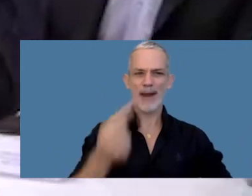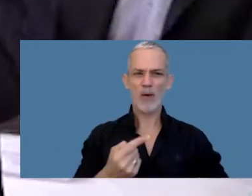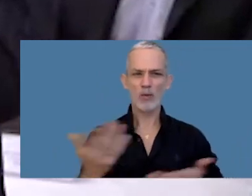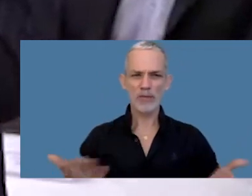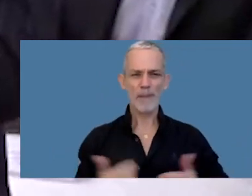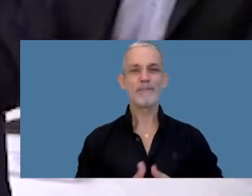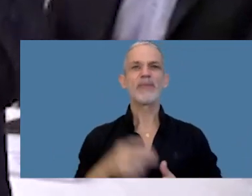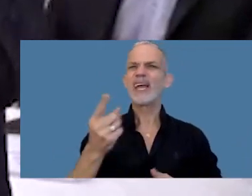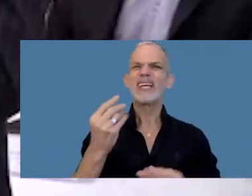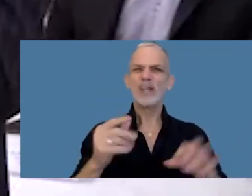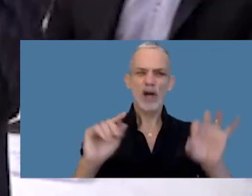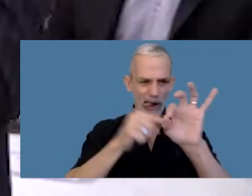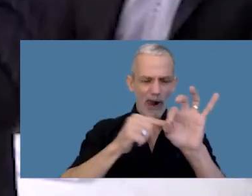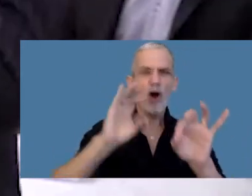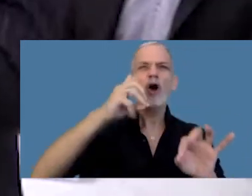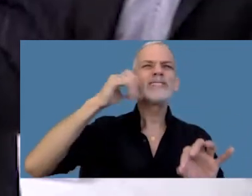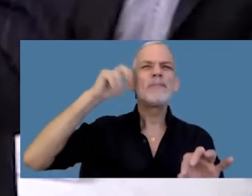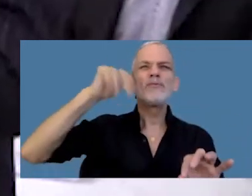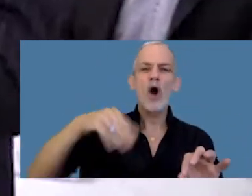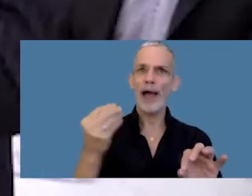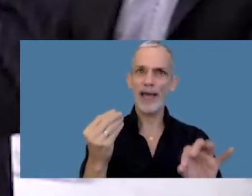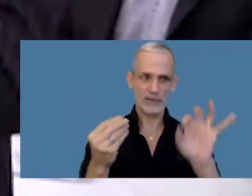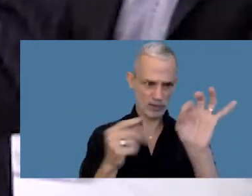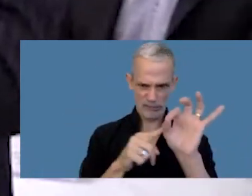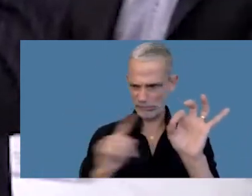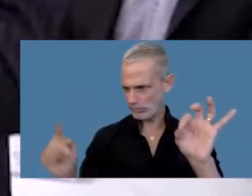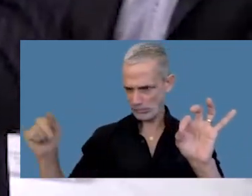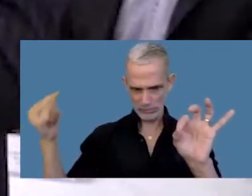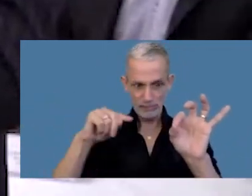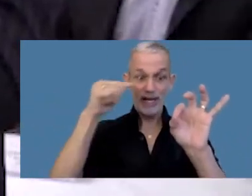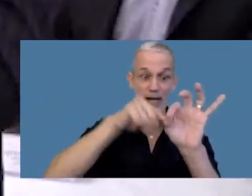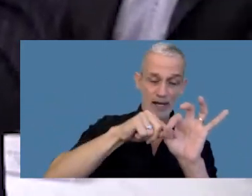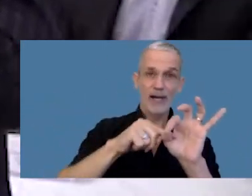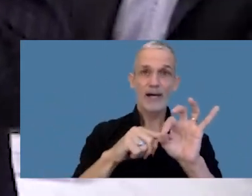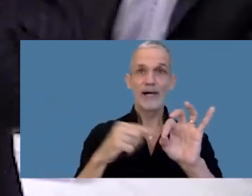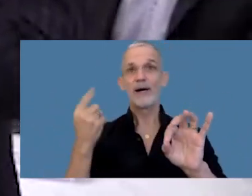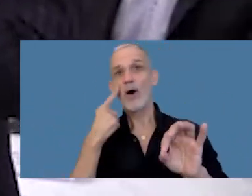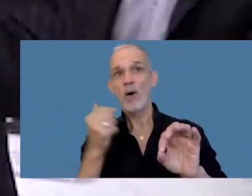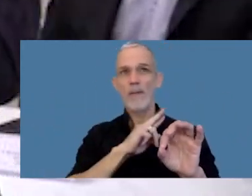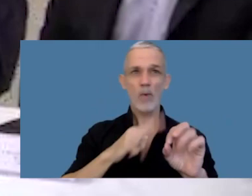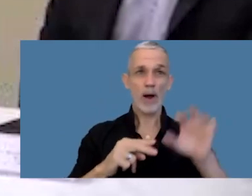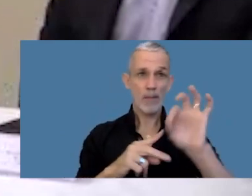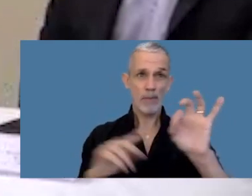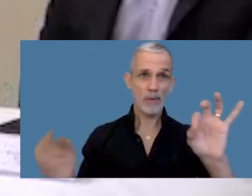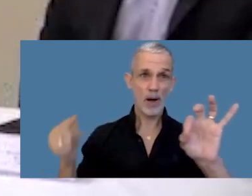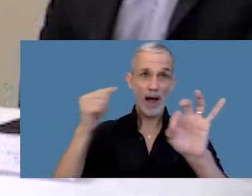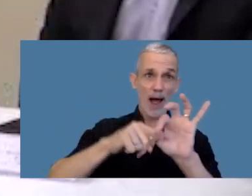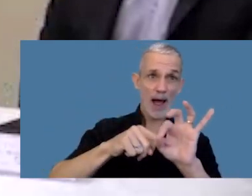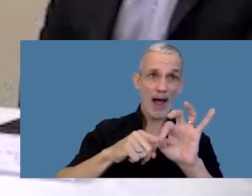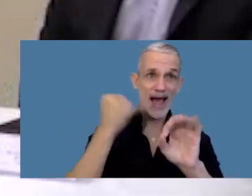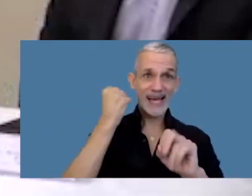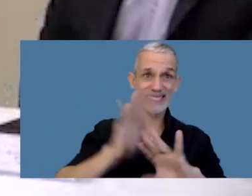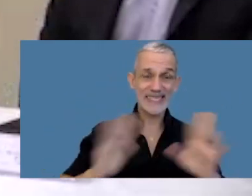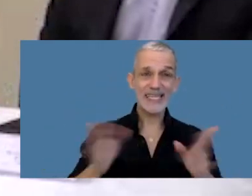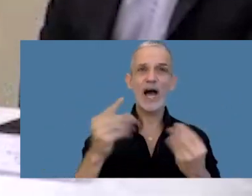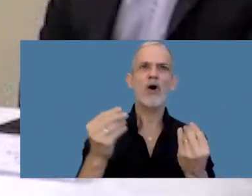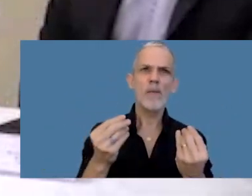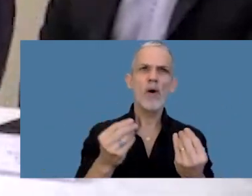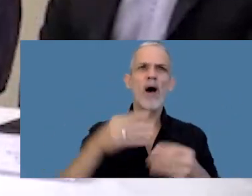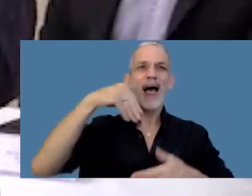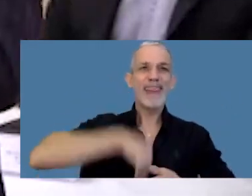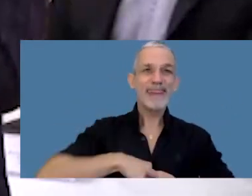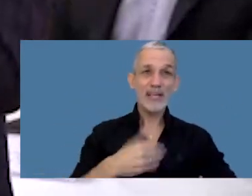concepción? Y otra vez, la unión del gameto masculino y femenino. La unión del gameto masculino y femenino en el seno